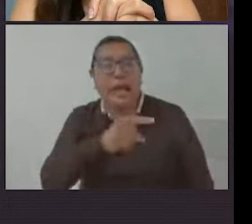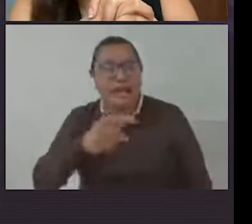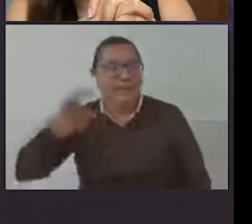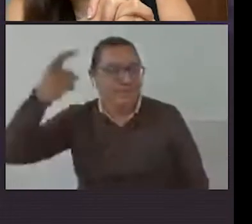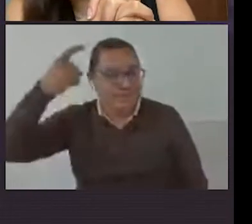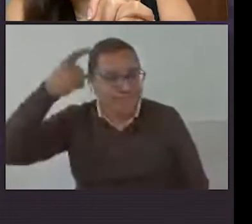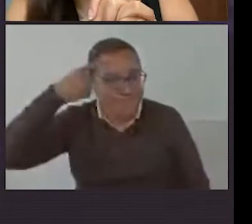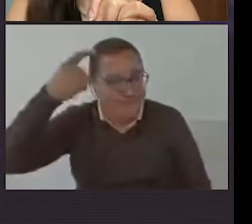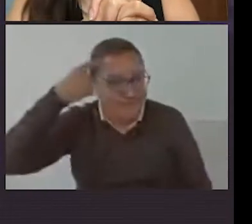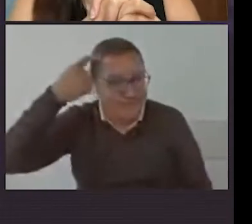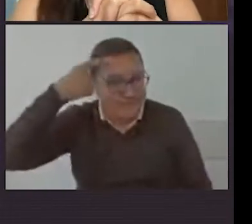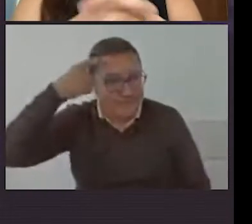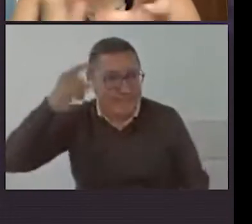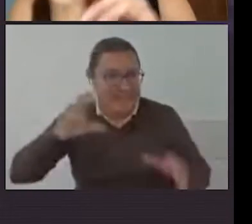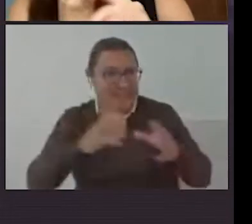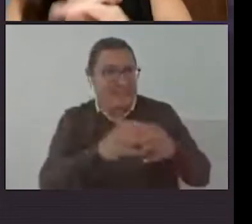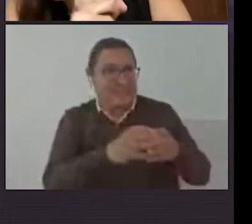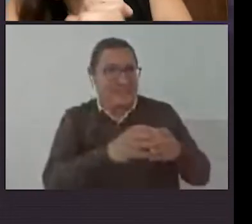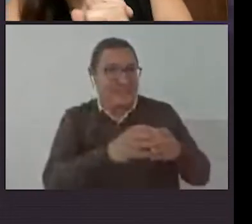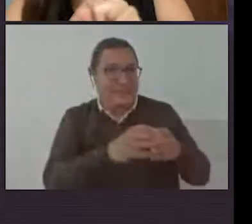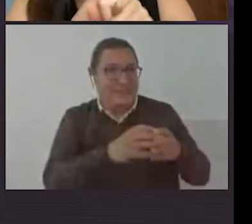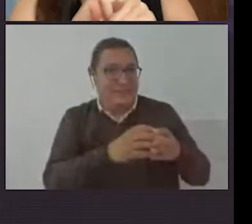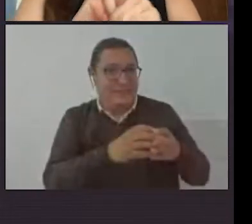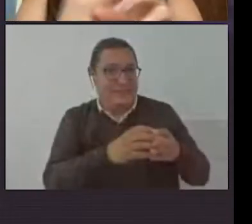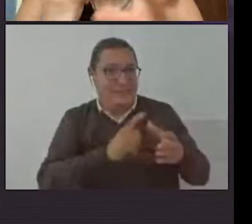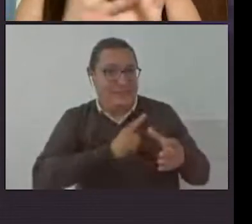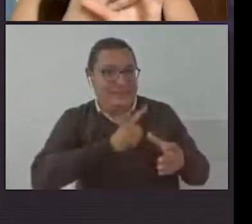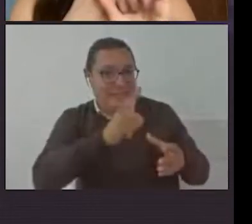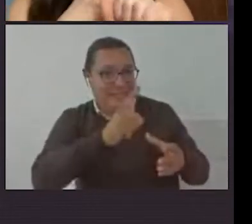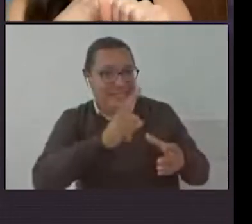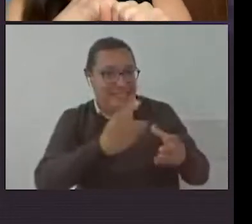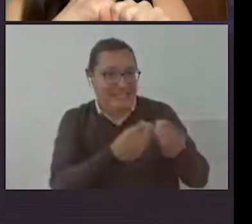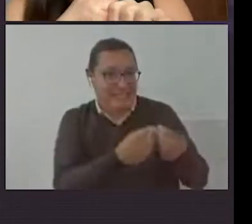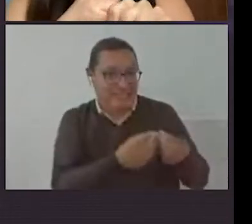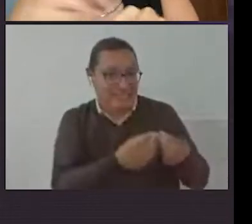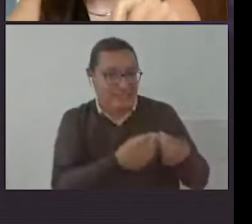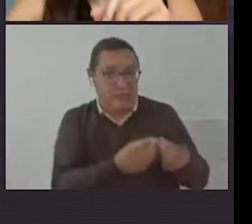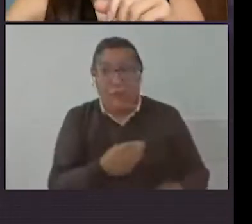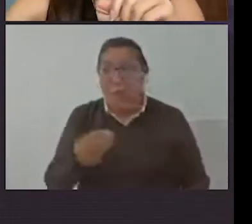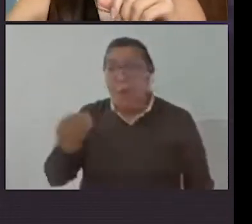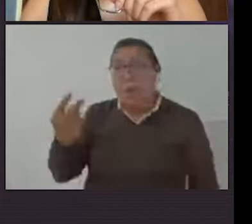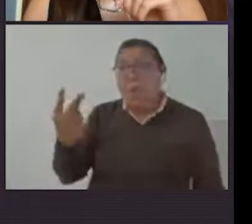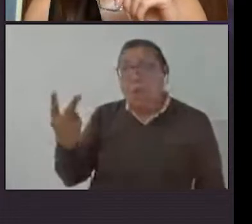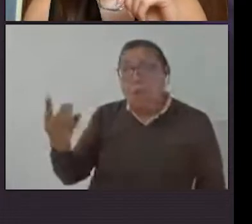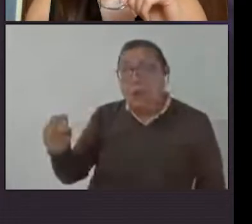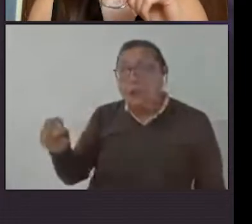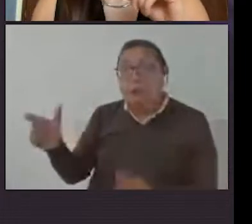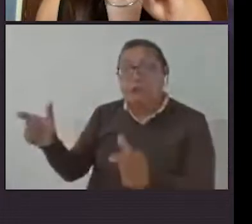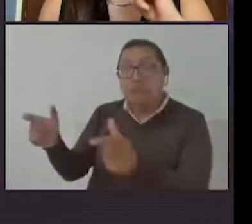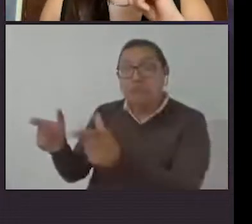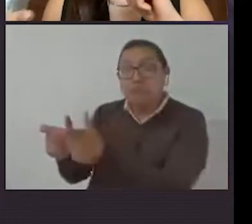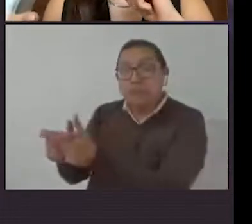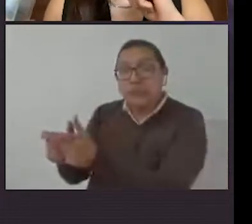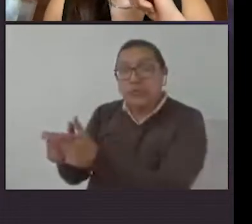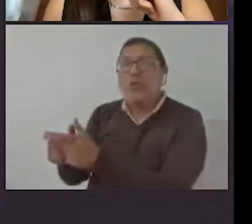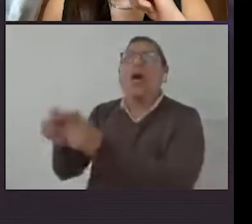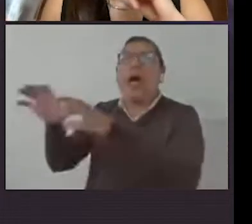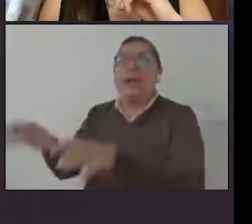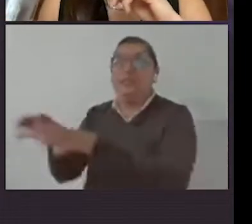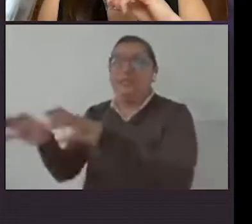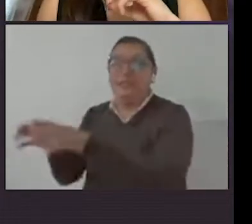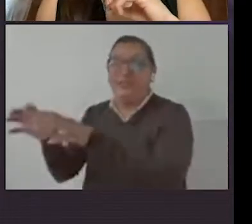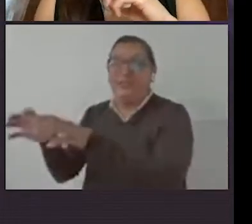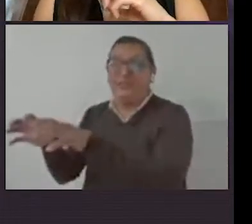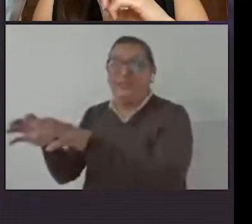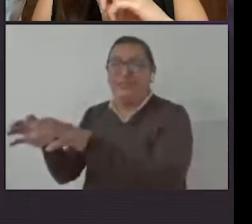Y solo 20% depende de su preparación, depende de las acciones que toman. Esta es una frase de